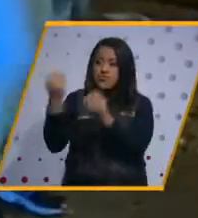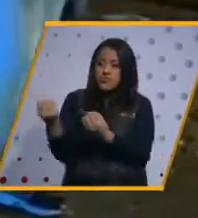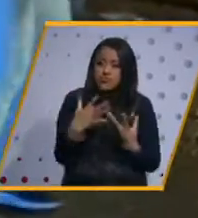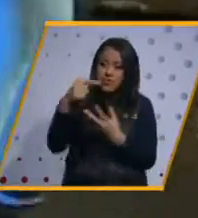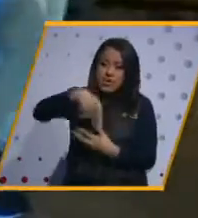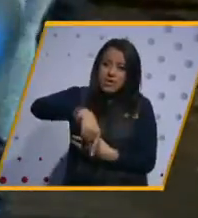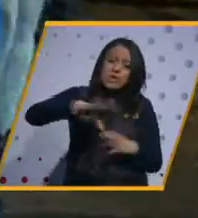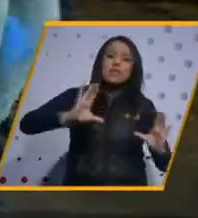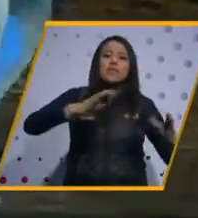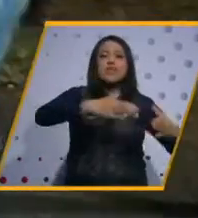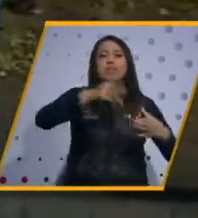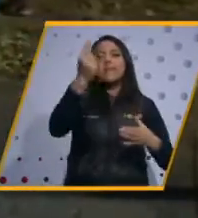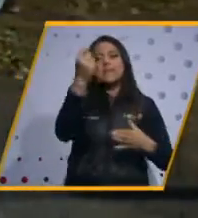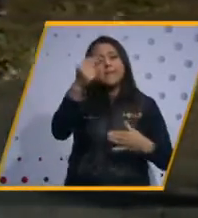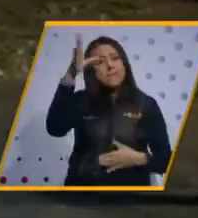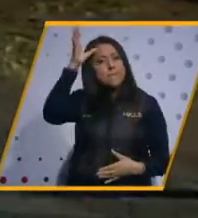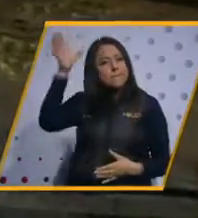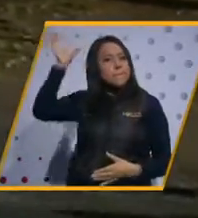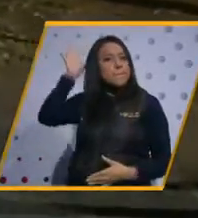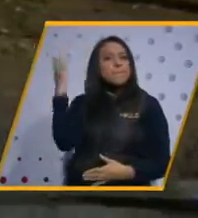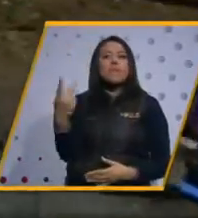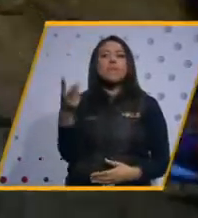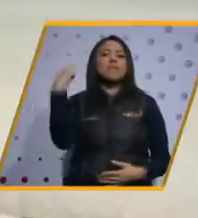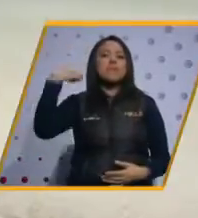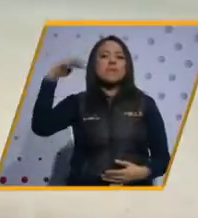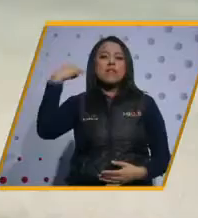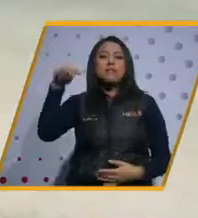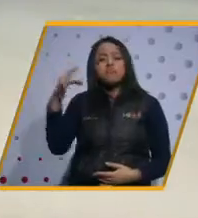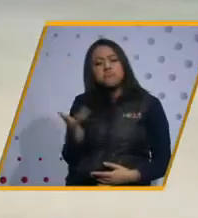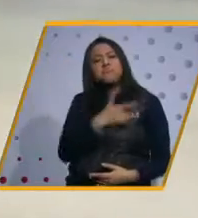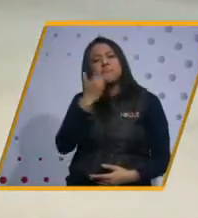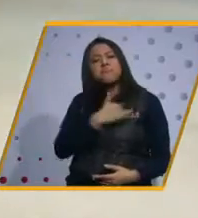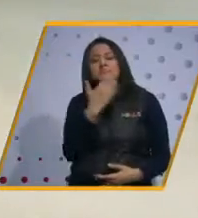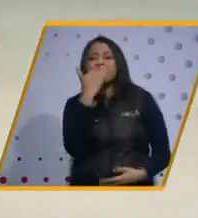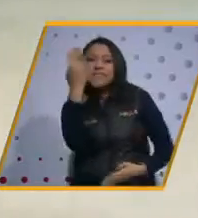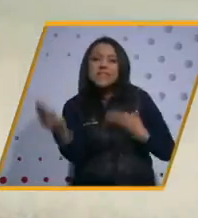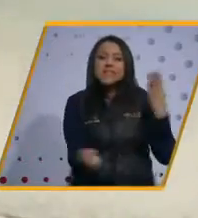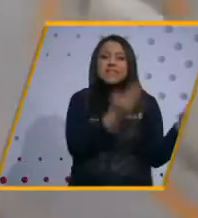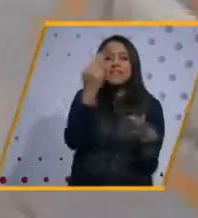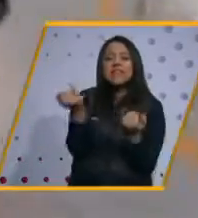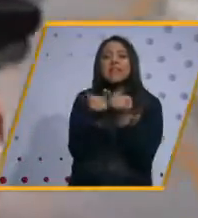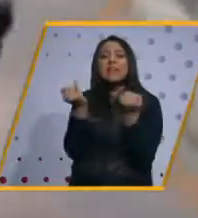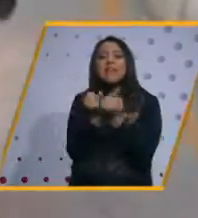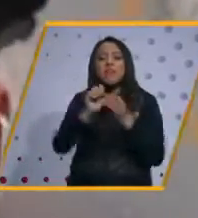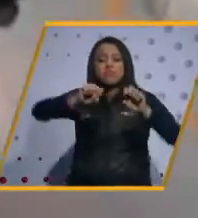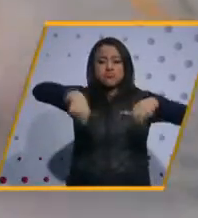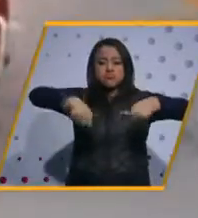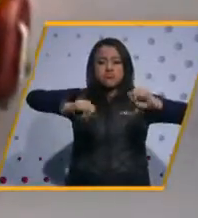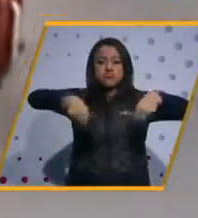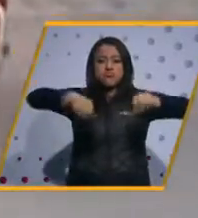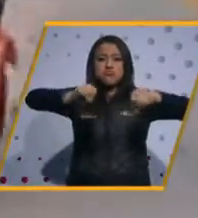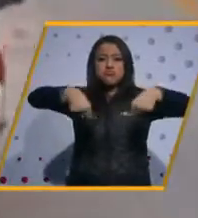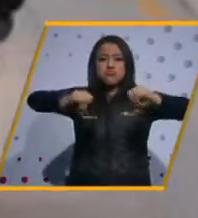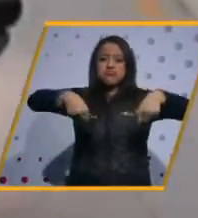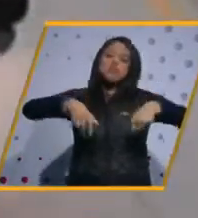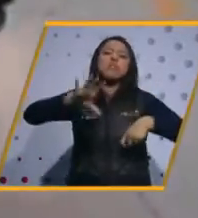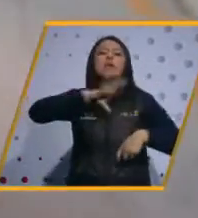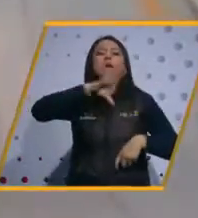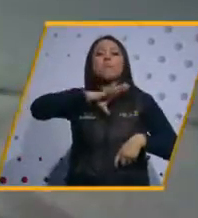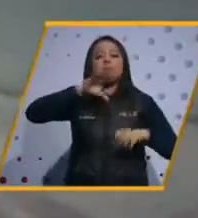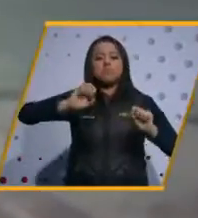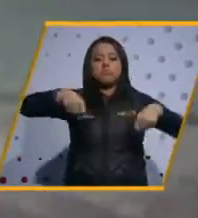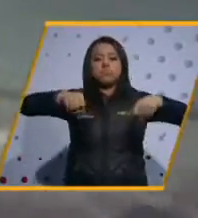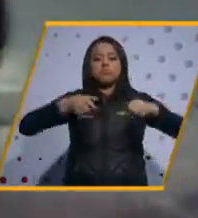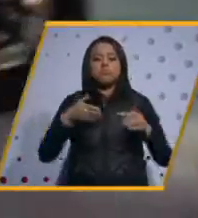Azteca, Veracruz. Todos con el ánimo de bailar durante la noche. Se realizó una rodada en donde motociclistas y exploradores en jeeps nos